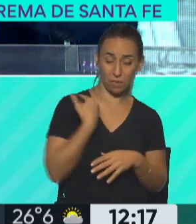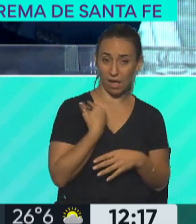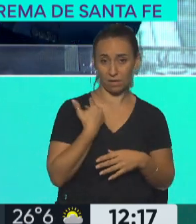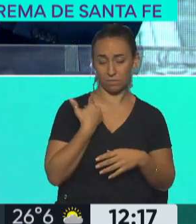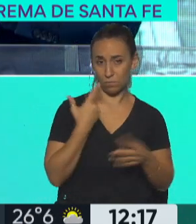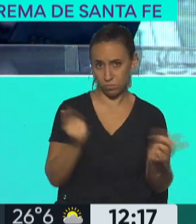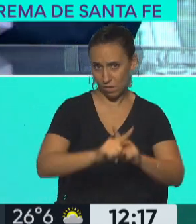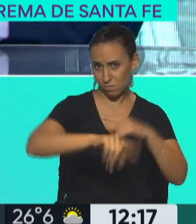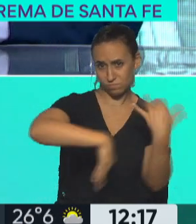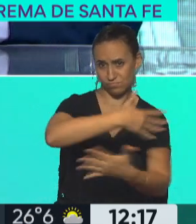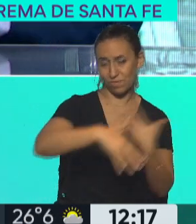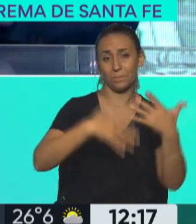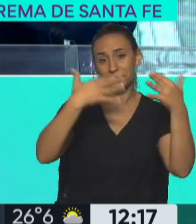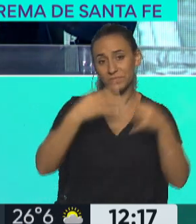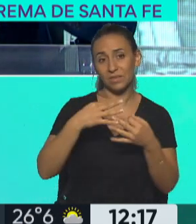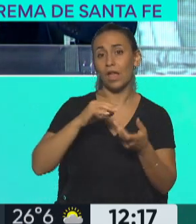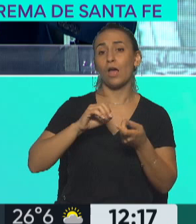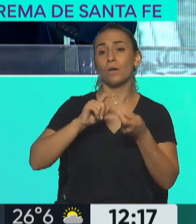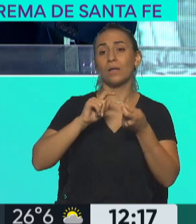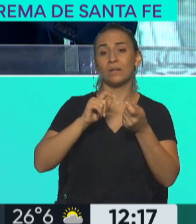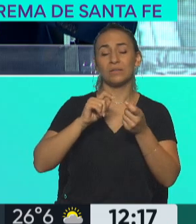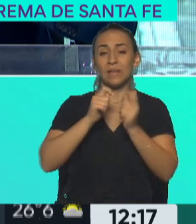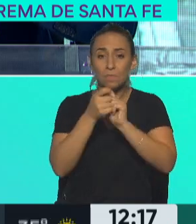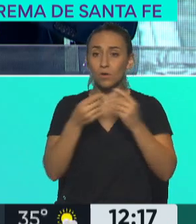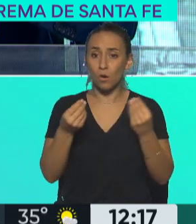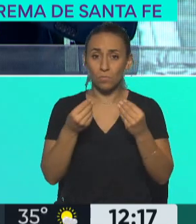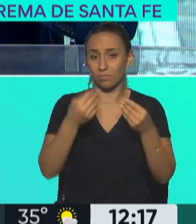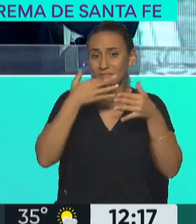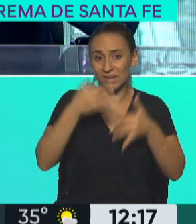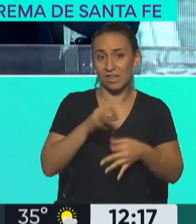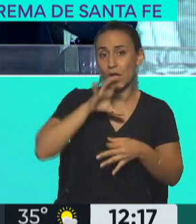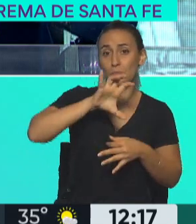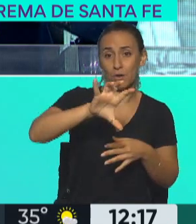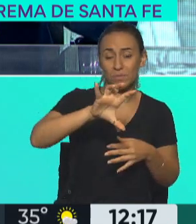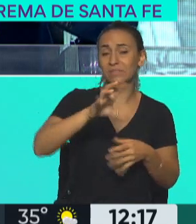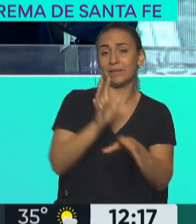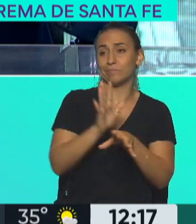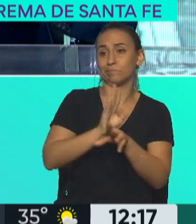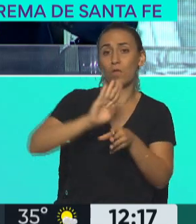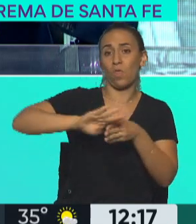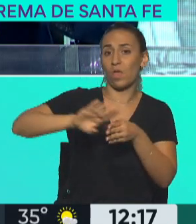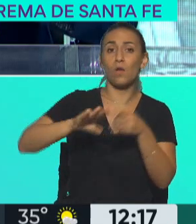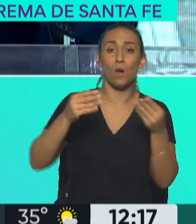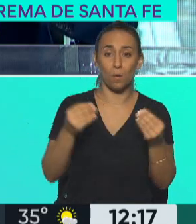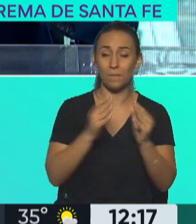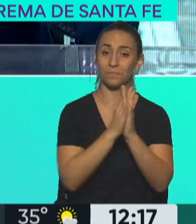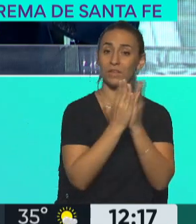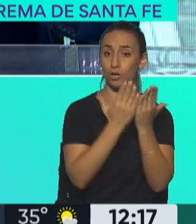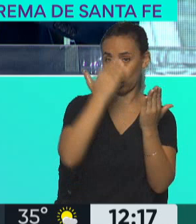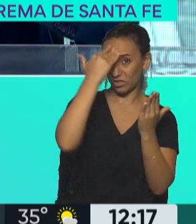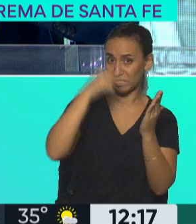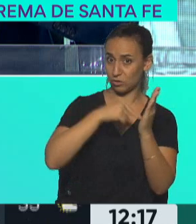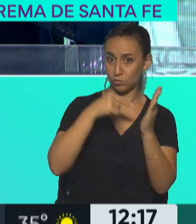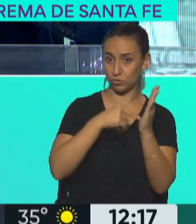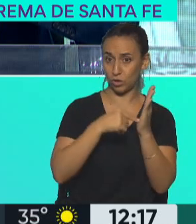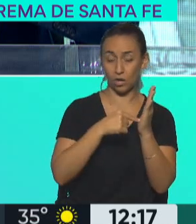nivel provincial y a nivel federal. La provincia tiene una deuda muy grande, tiene una constitución provincial que no se reformó, es una de las